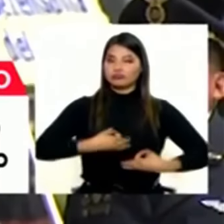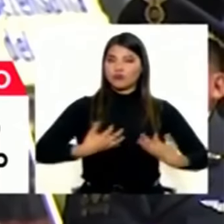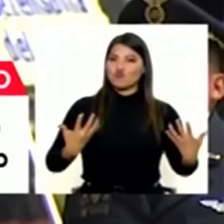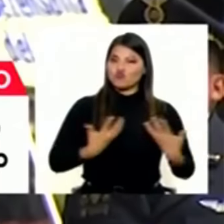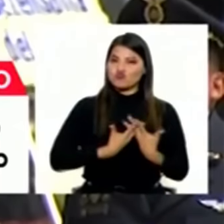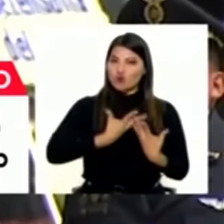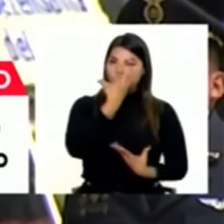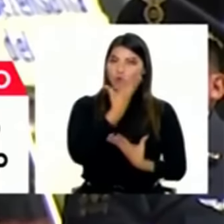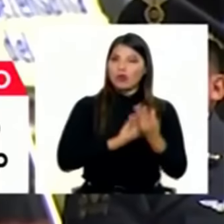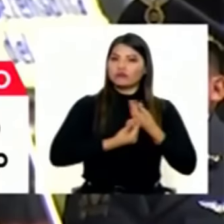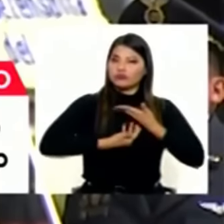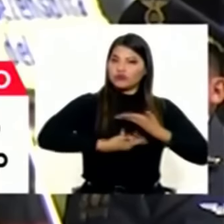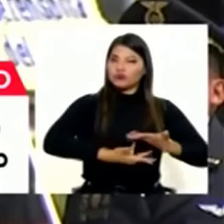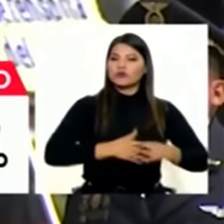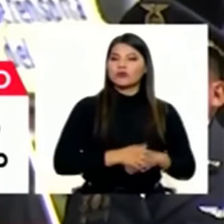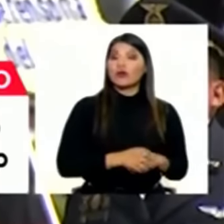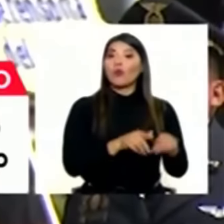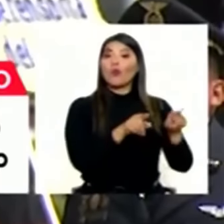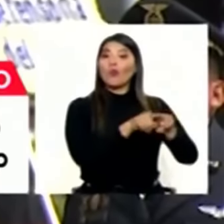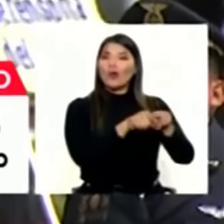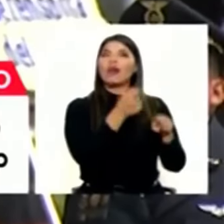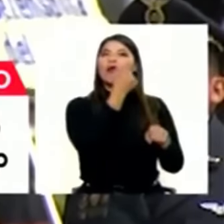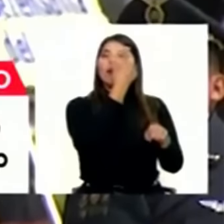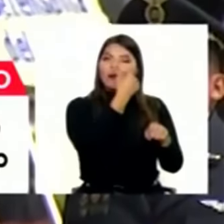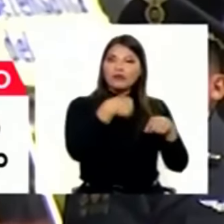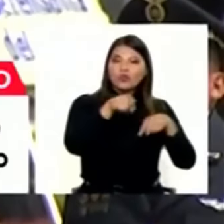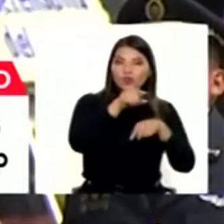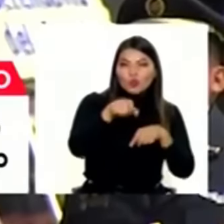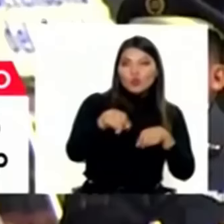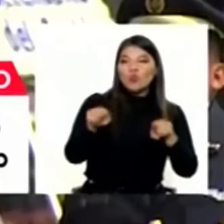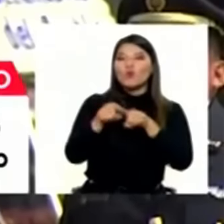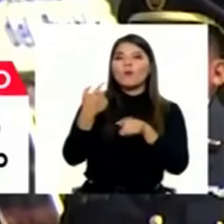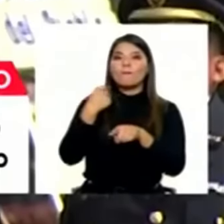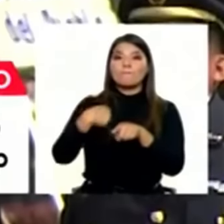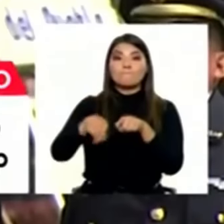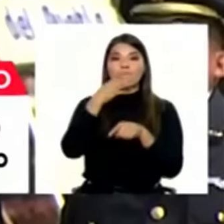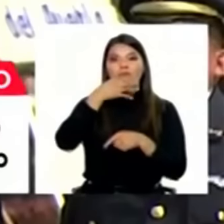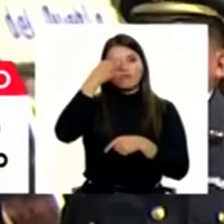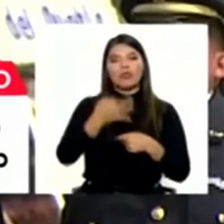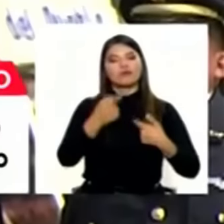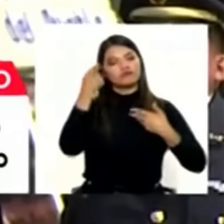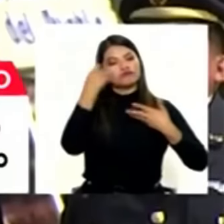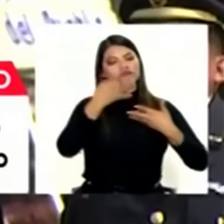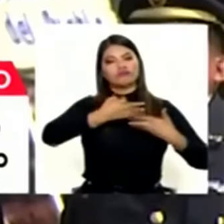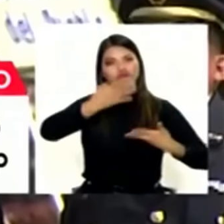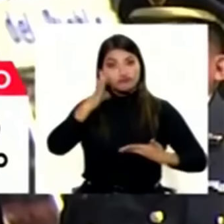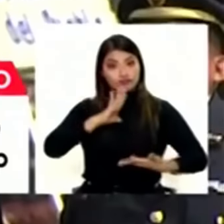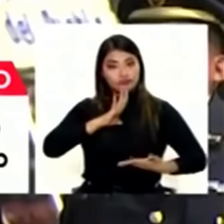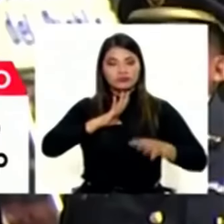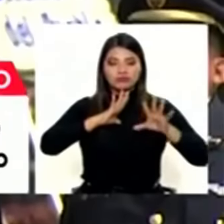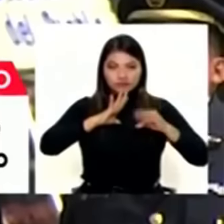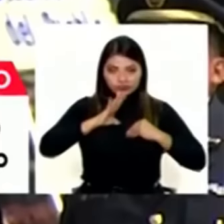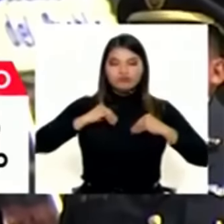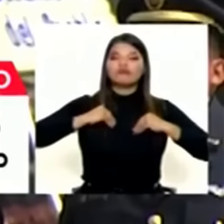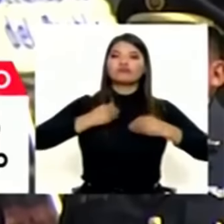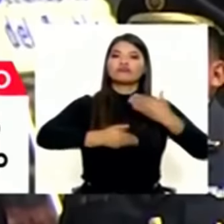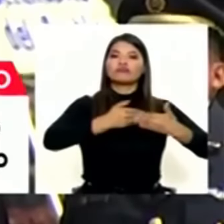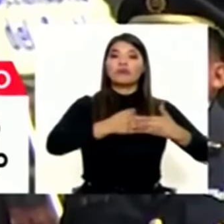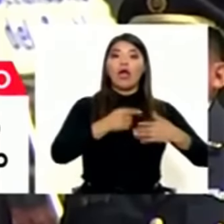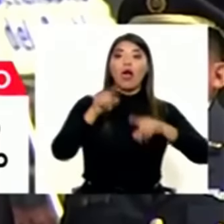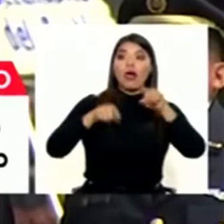Entiendo como la voluntad de hacer siempre lo correcto, incluso